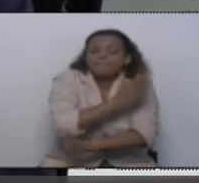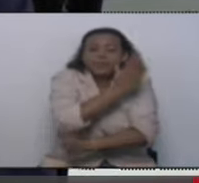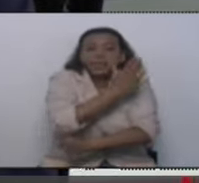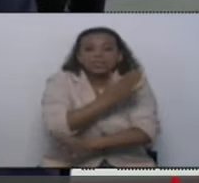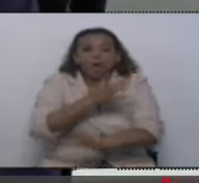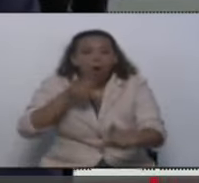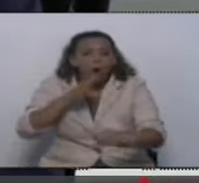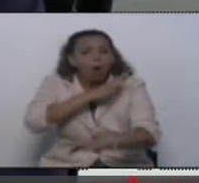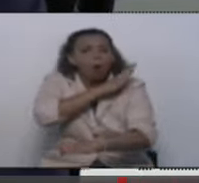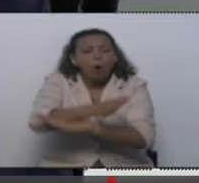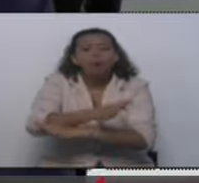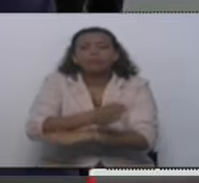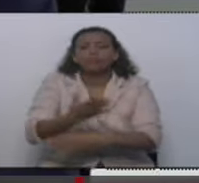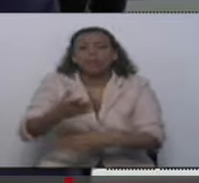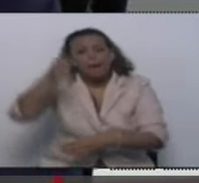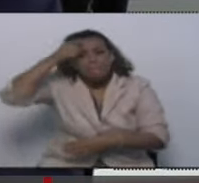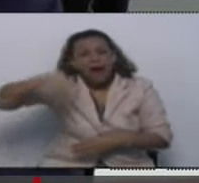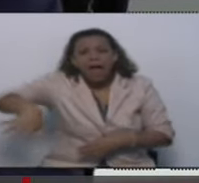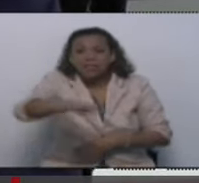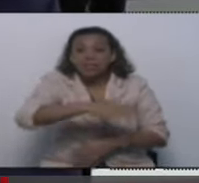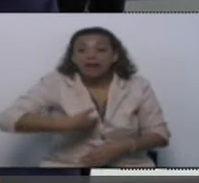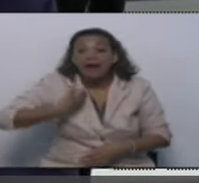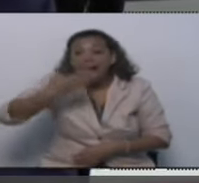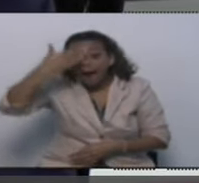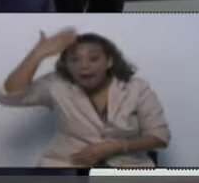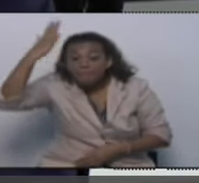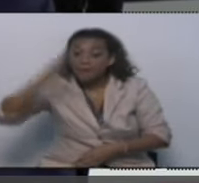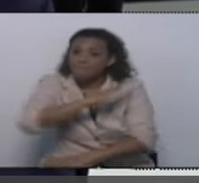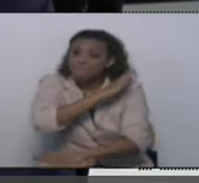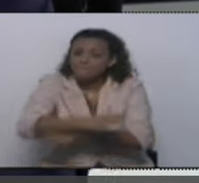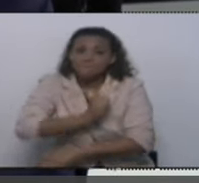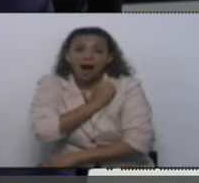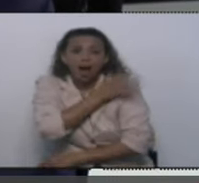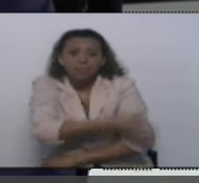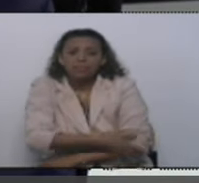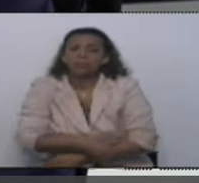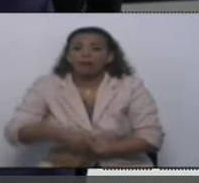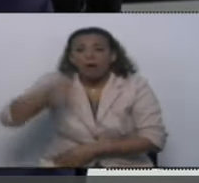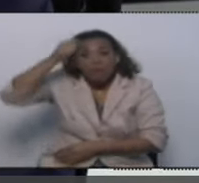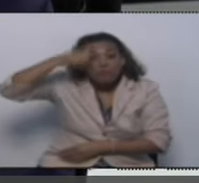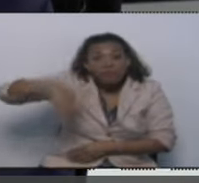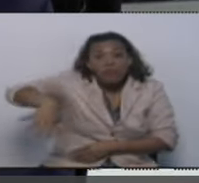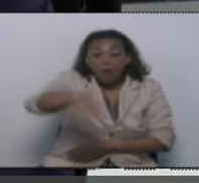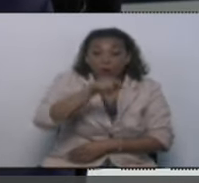contra el pueblo palestino, árabe palestino, contra el pueblo